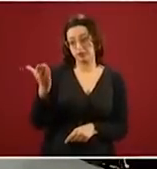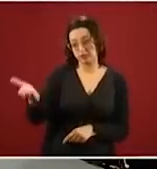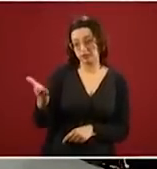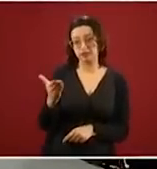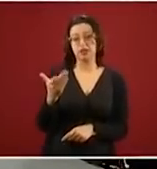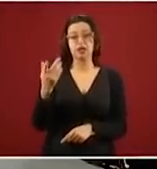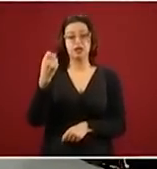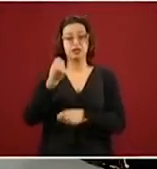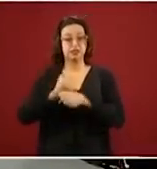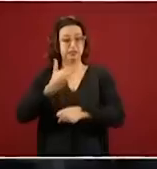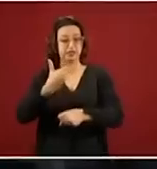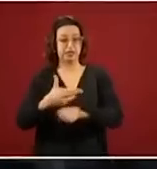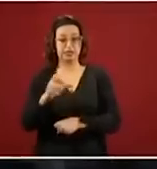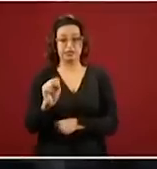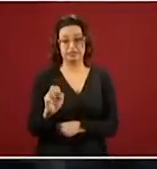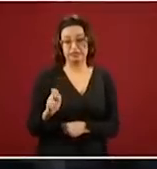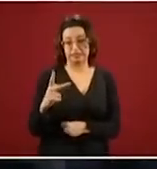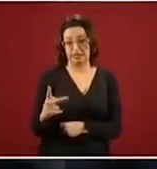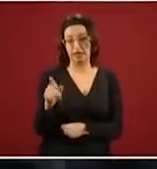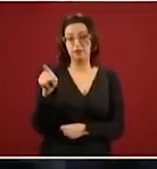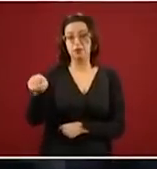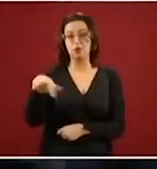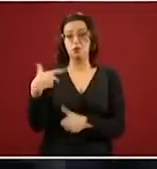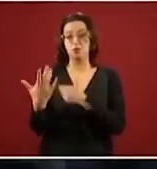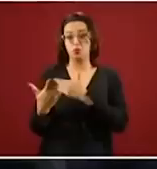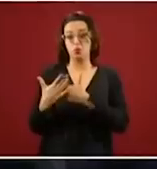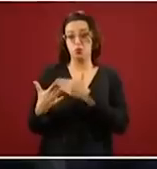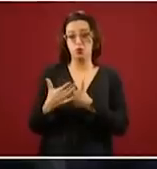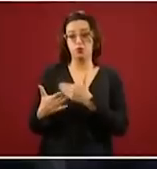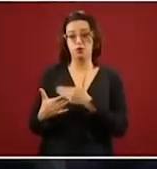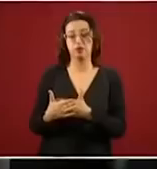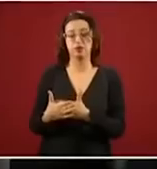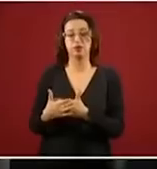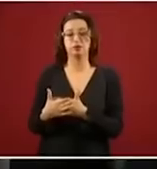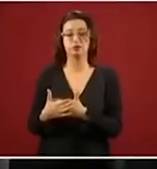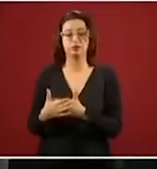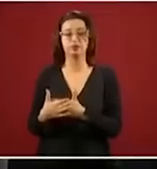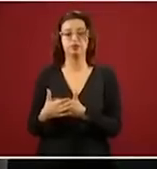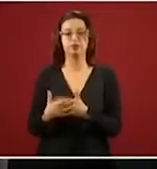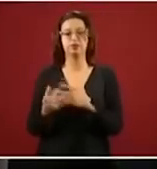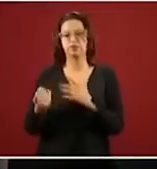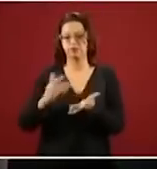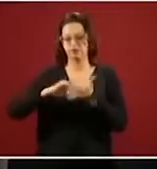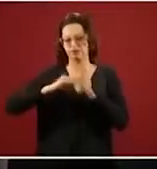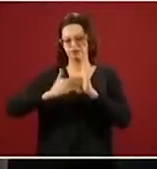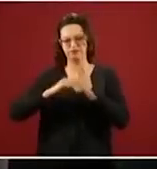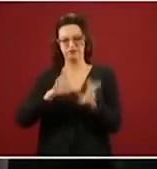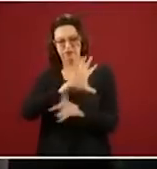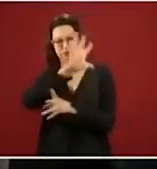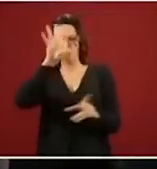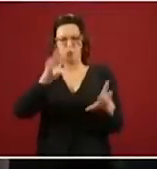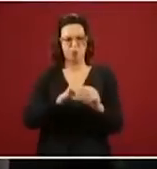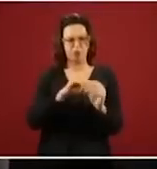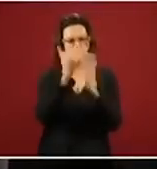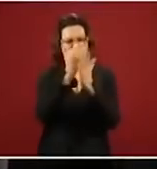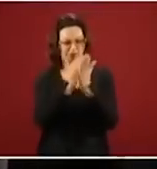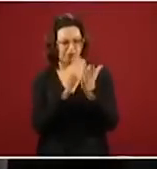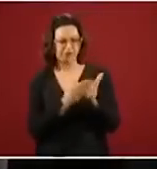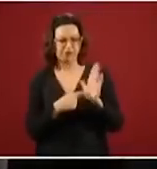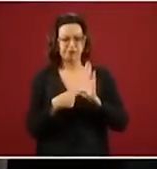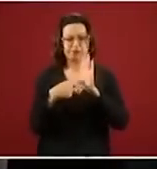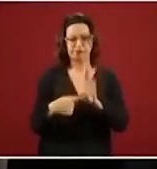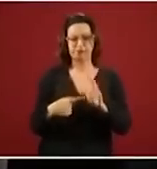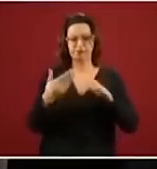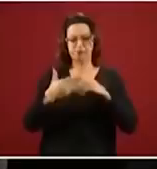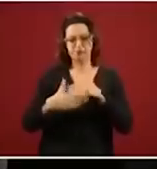pública que nos practique cuál va a ser en términos generales este la estrategia que se piensa o que se tiene pensado para